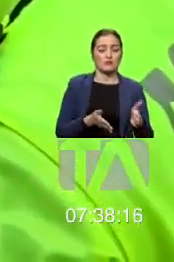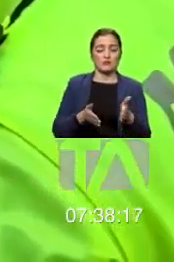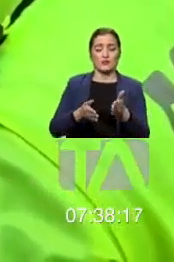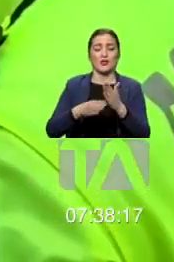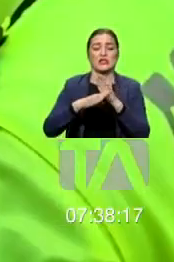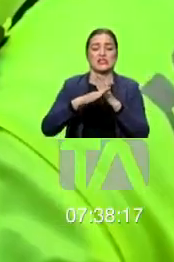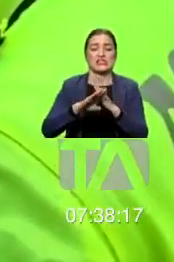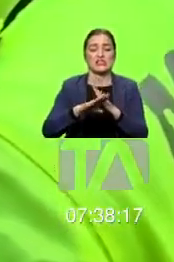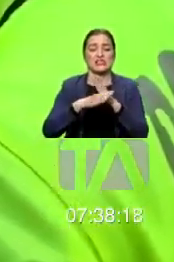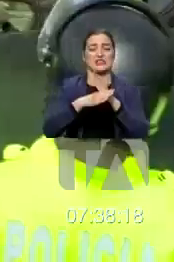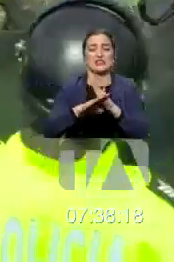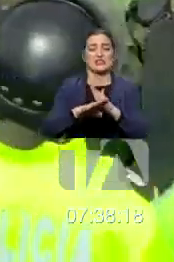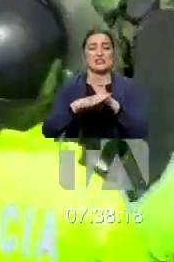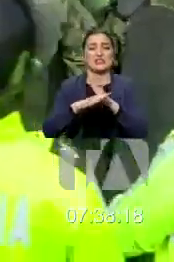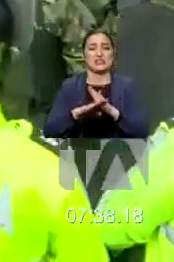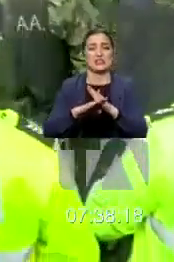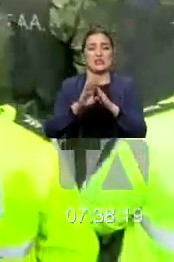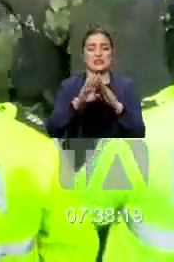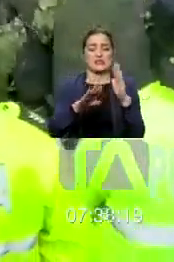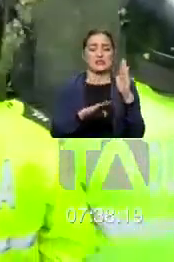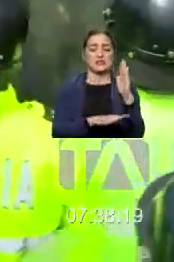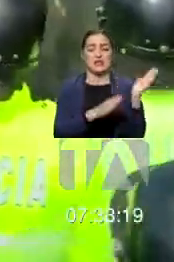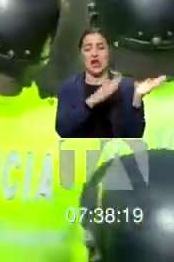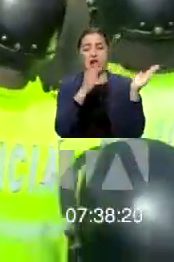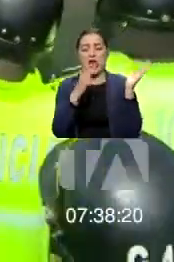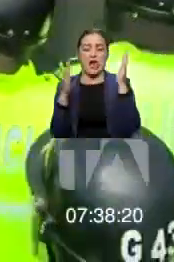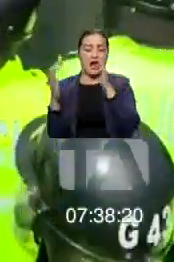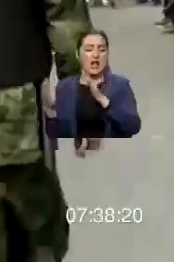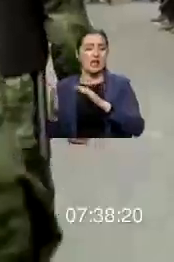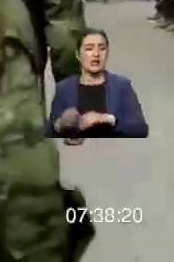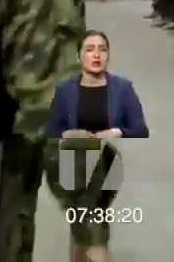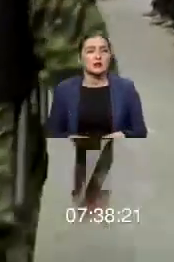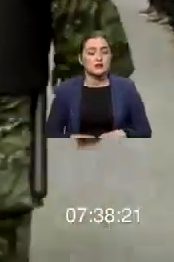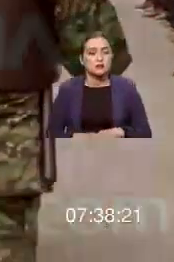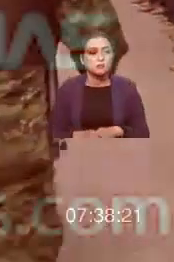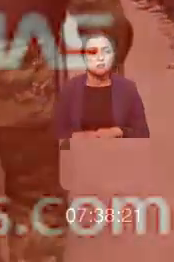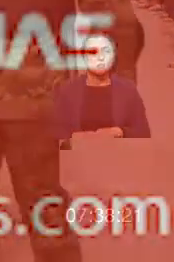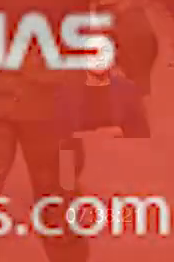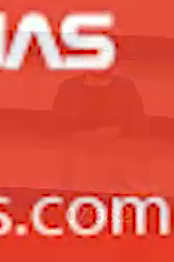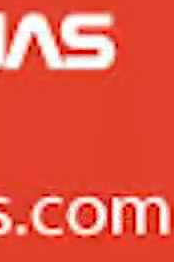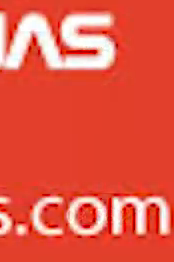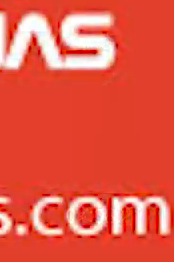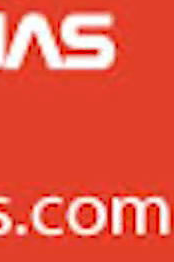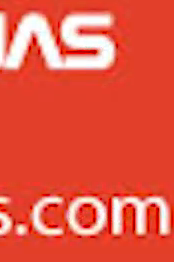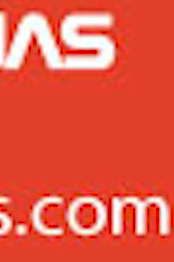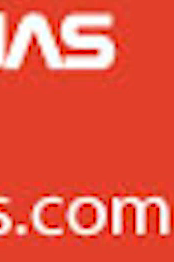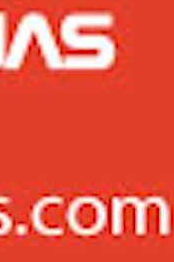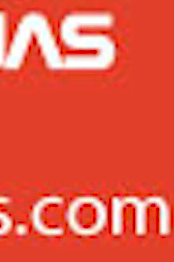bloqueadas intermitentemente a lo largo del día. En Cuenca, Iván Rodríguez, 24 horas.